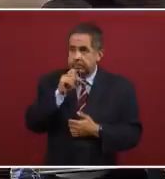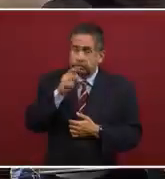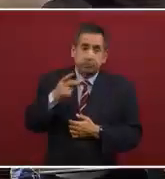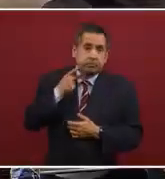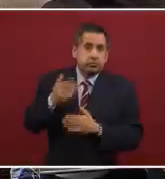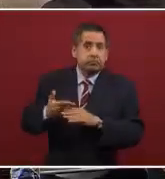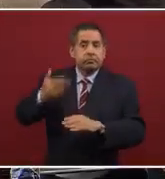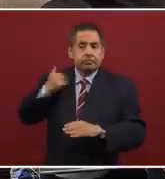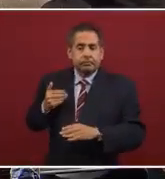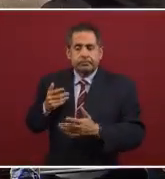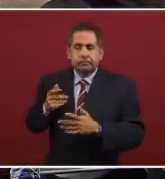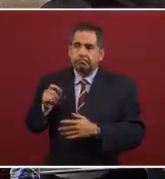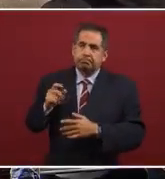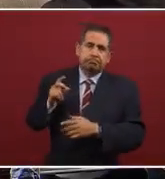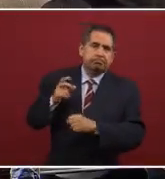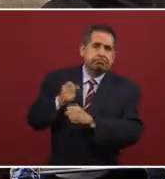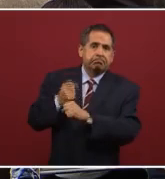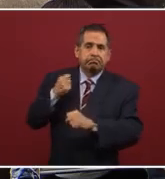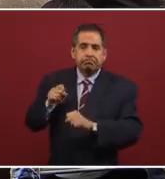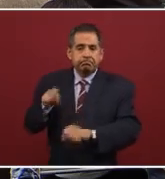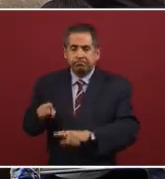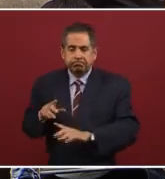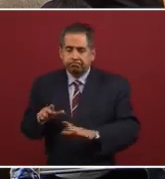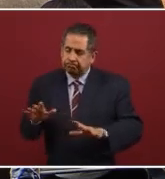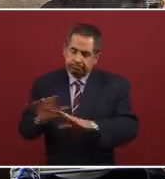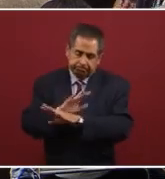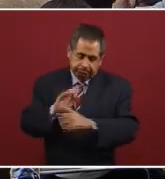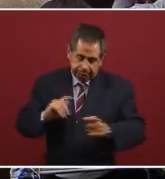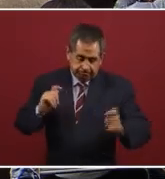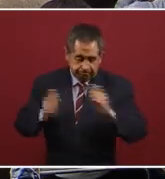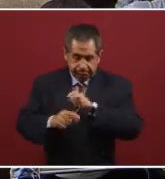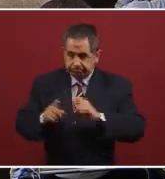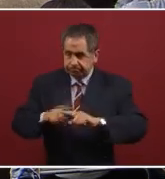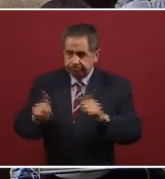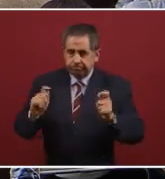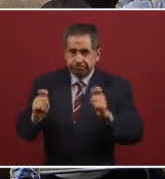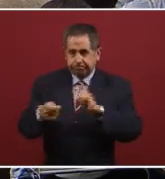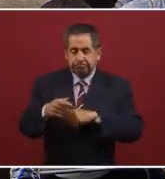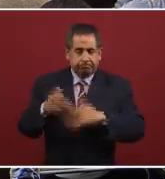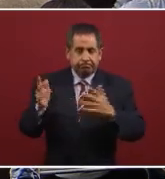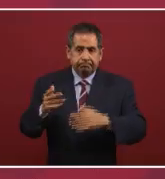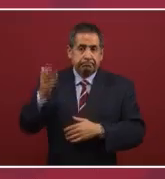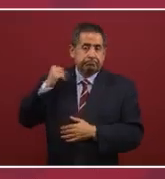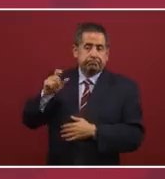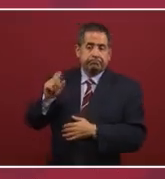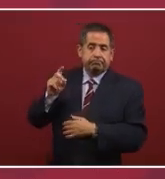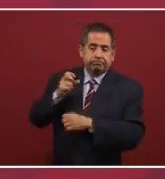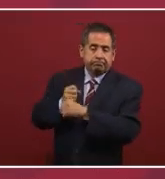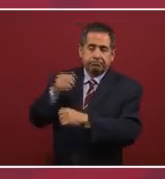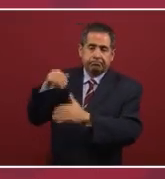políticas de hace 20, de hace 30 años, ya. Eso fracasó.